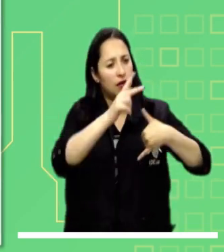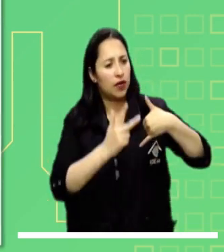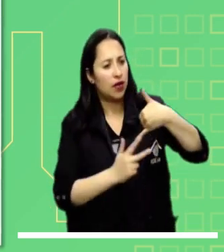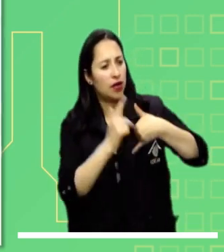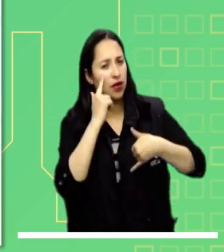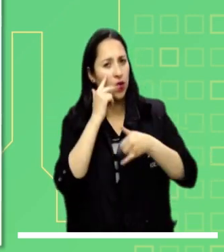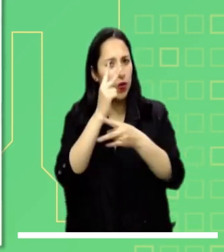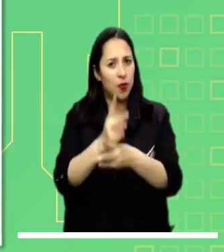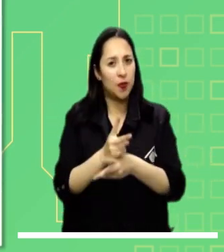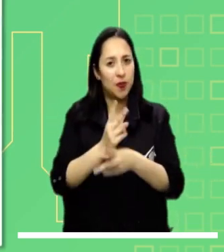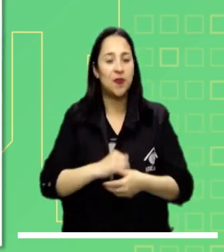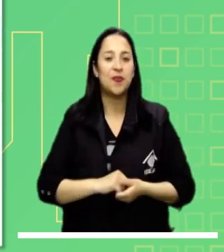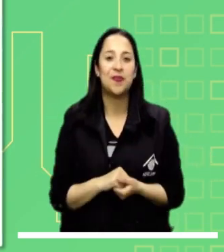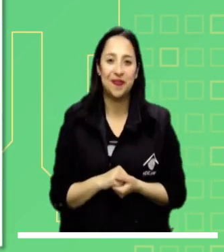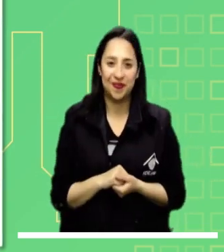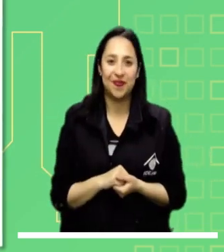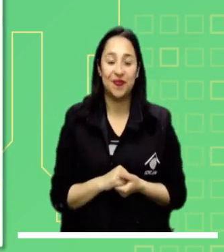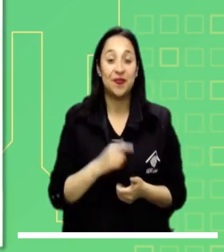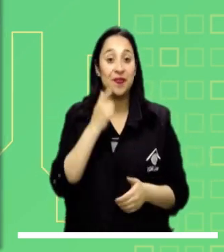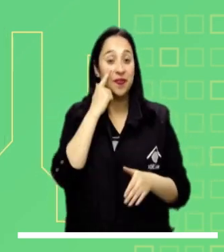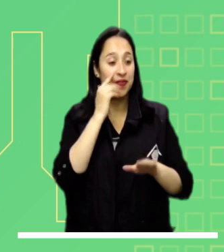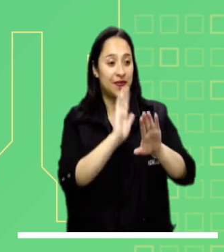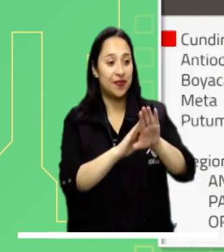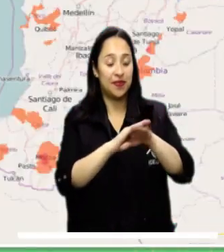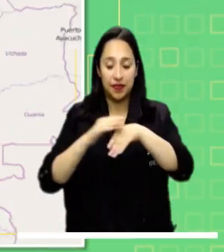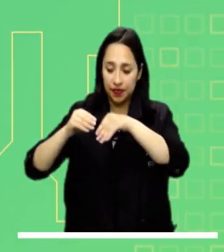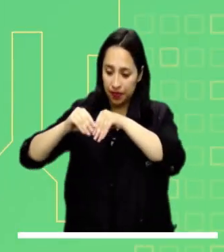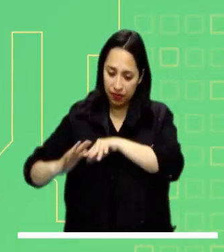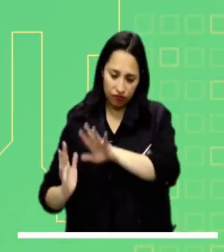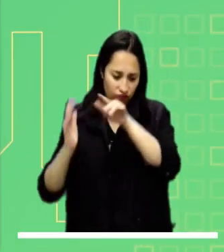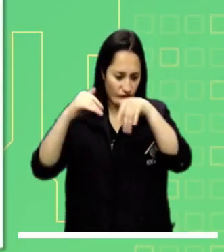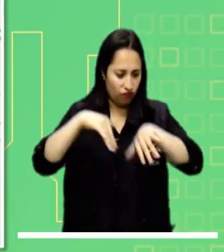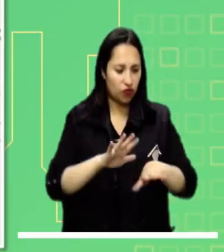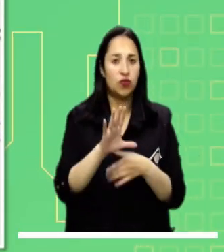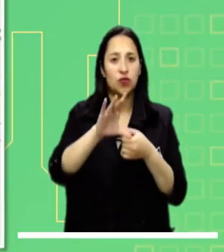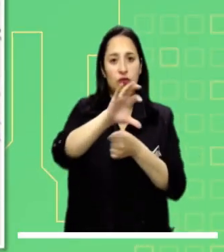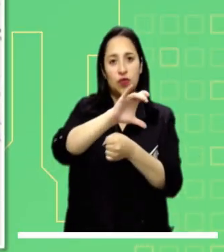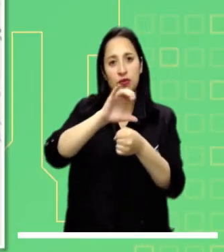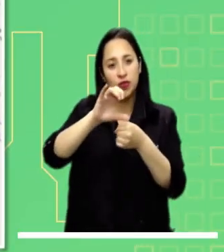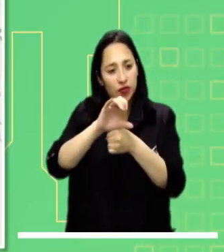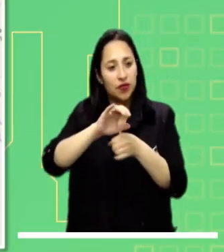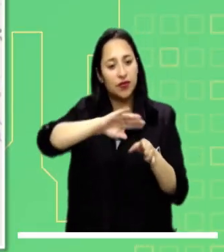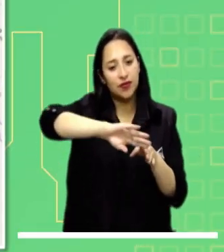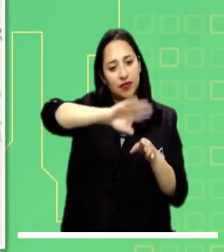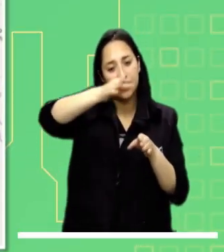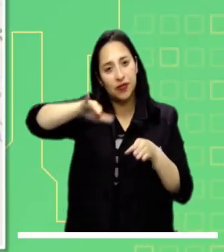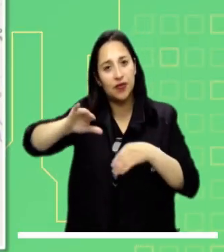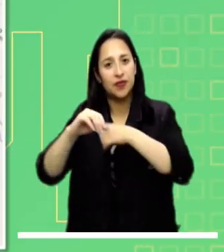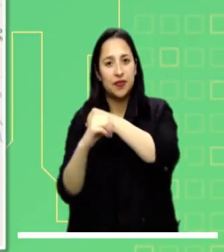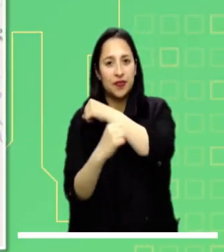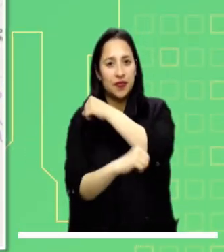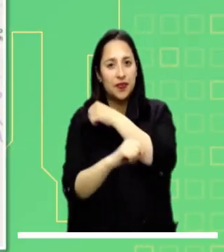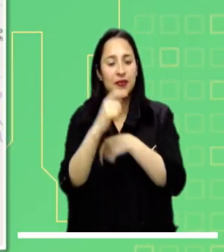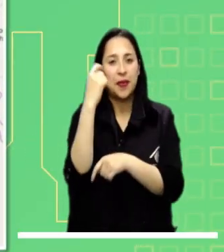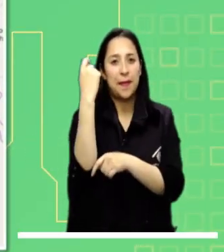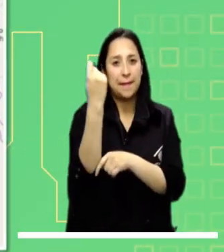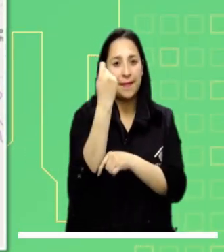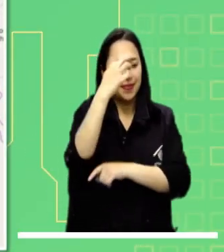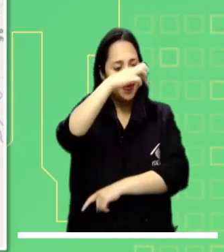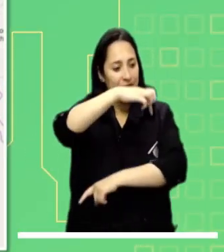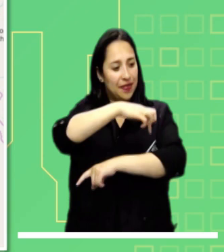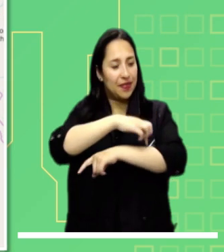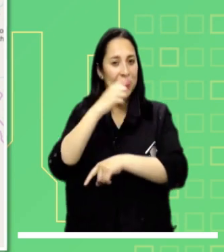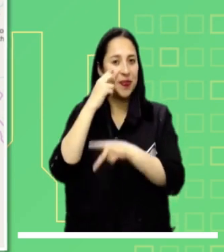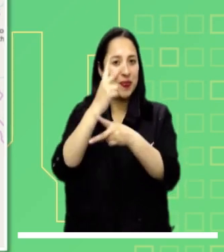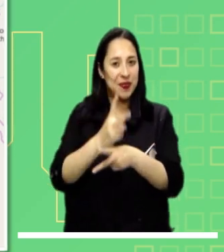varios departamentos del Caribe y la región andina. Atentos a posibles deslizamientos de tierra en zonas inestables de